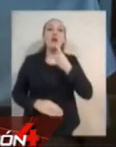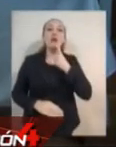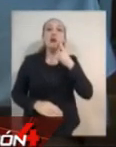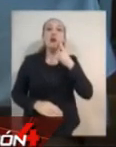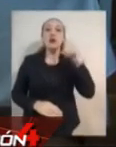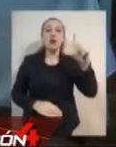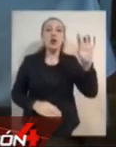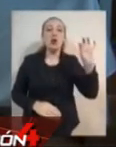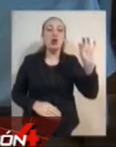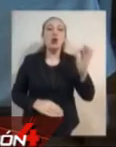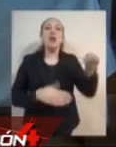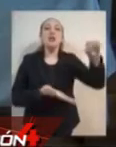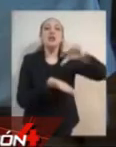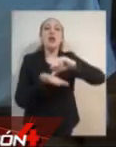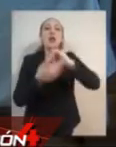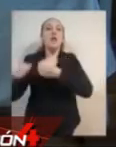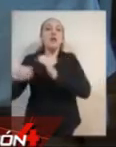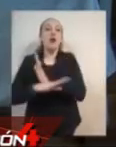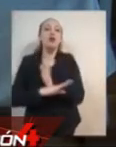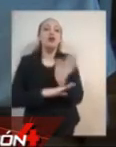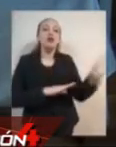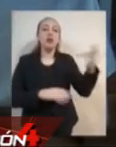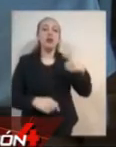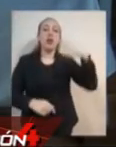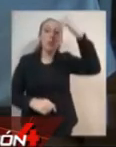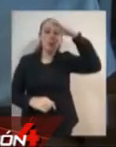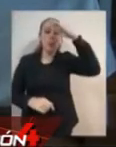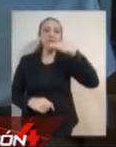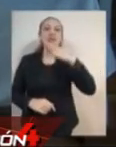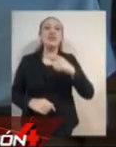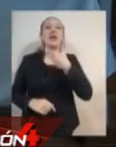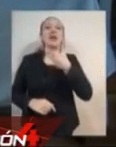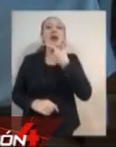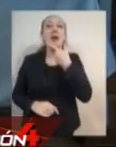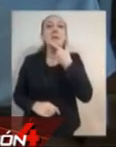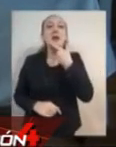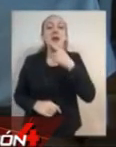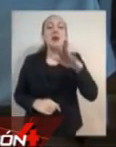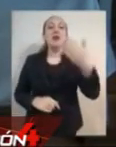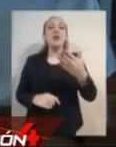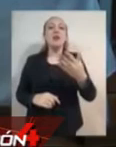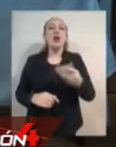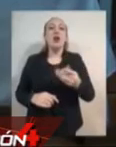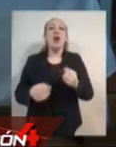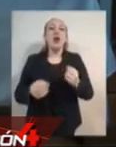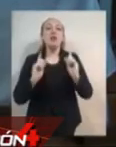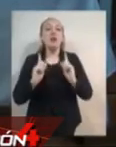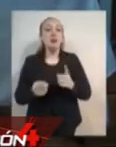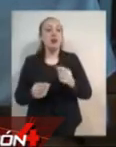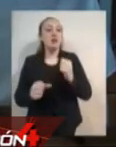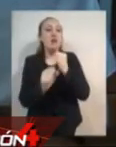por aquí, por el centro de Bariloche. Bueno, en septiembre vamos a intervenir ya sobre Bustillo,